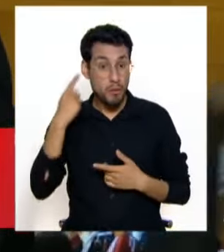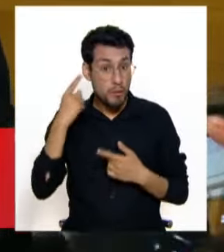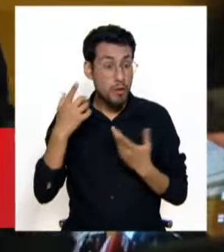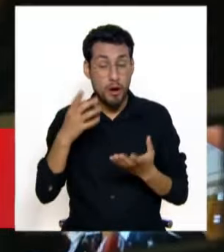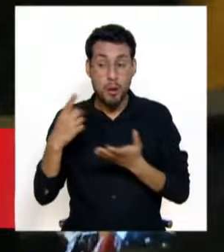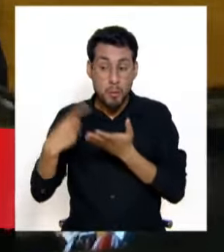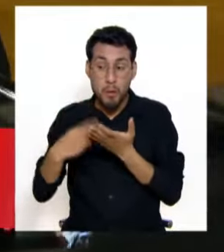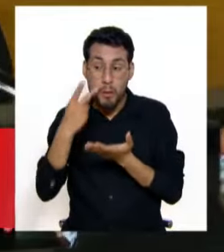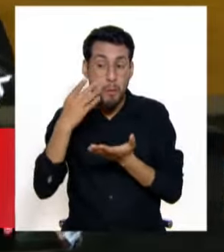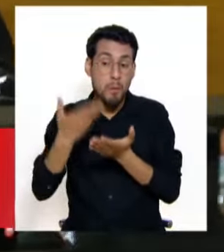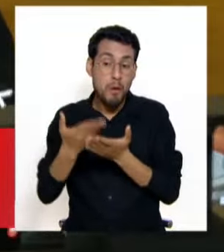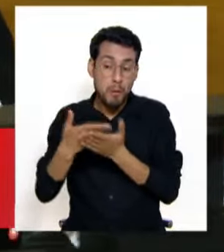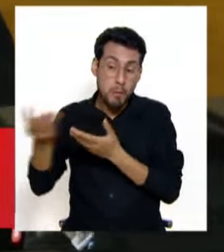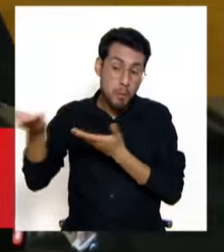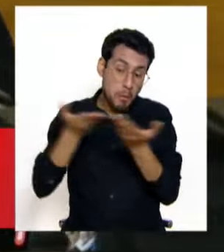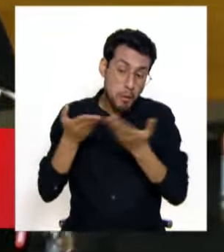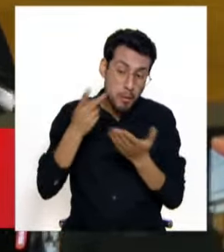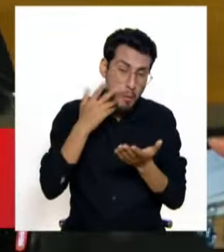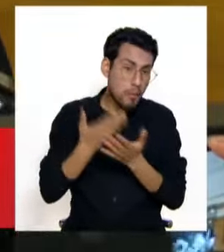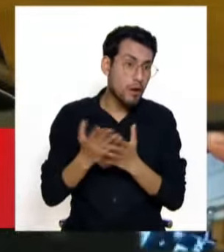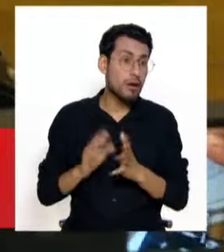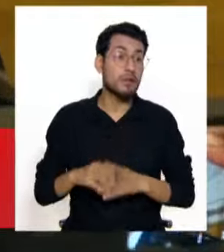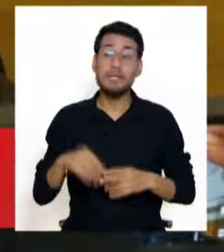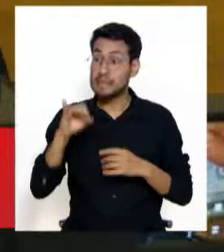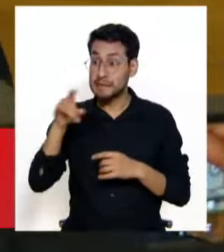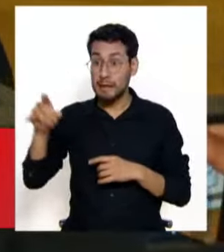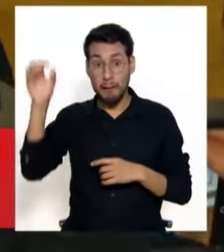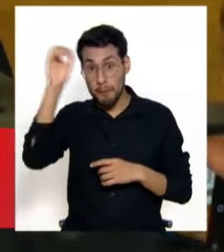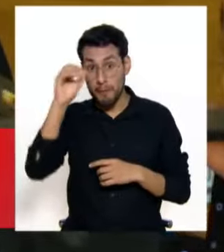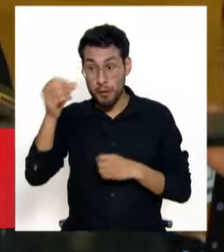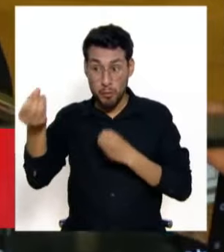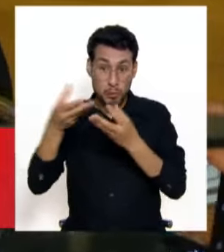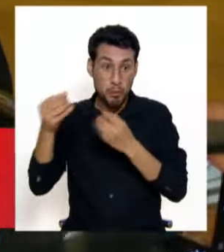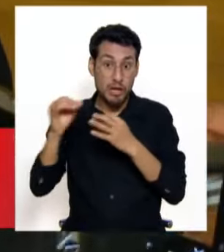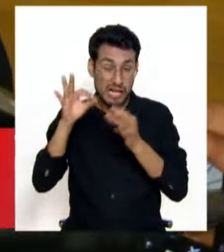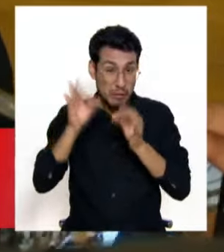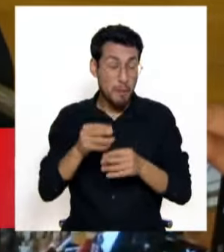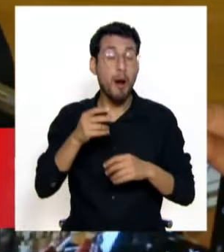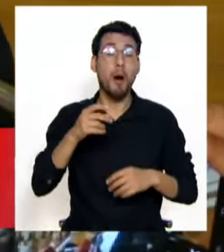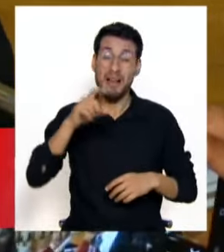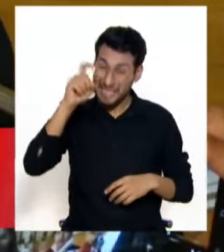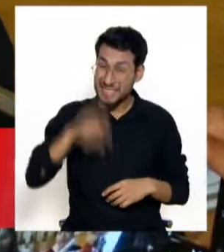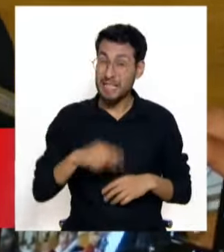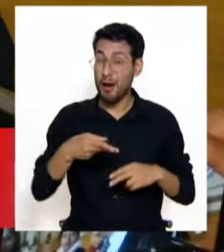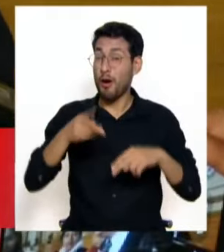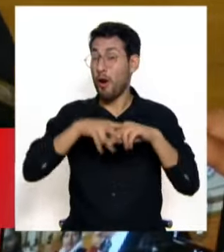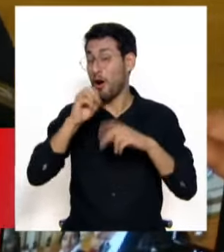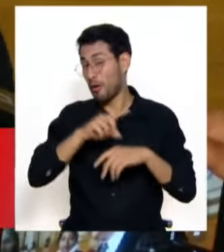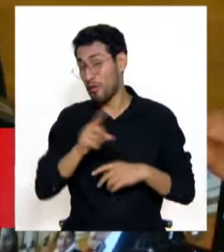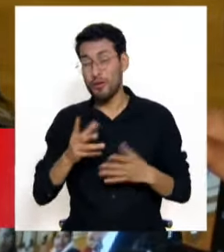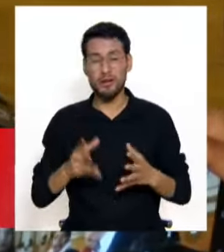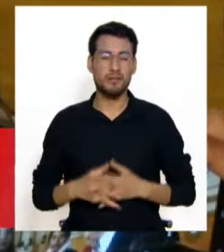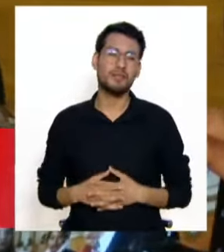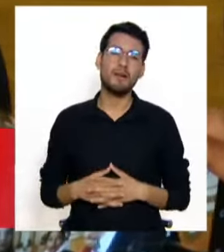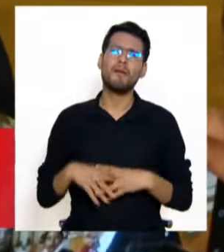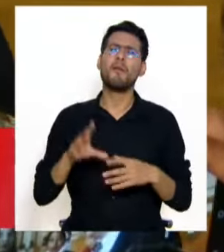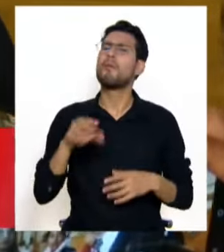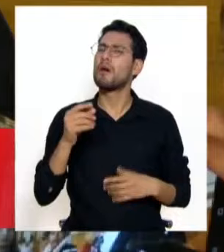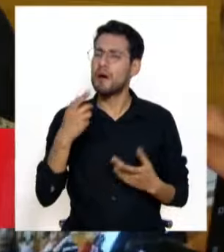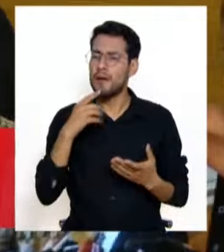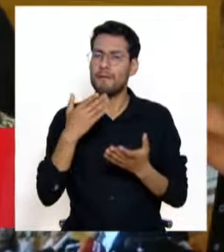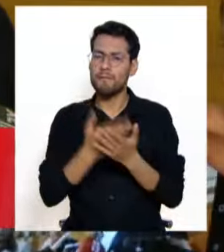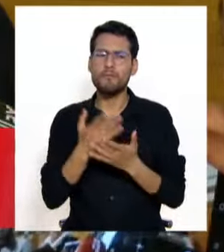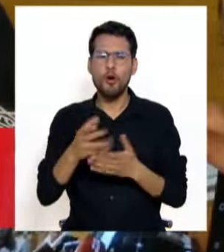los argumentos que están sosteniendo esto, si en las condiciones en las que estamos es necesario, digamos, plantear esta situación, debido también